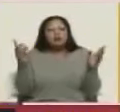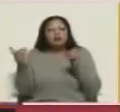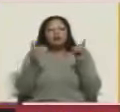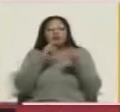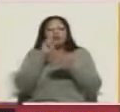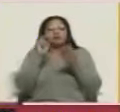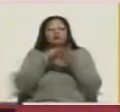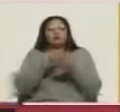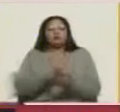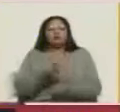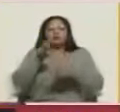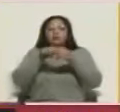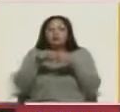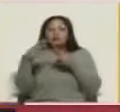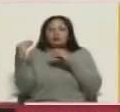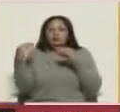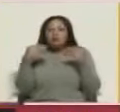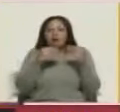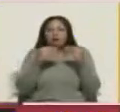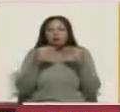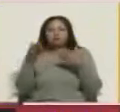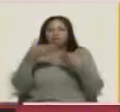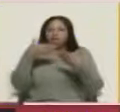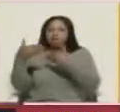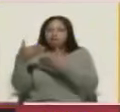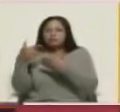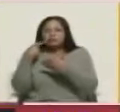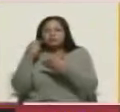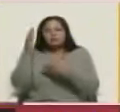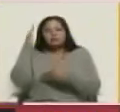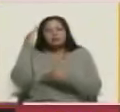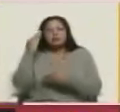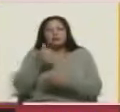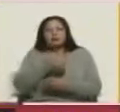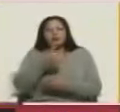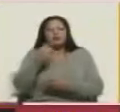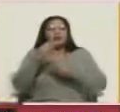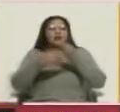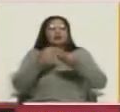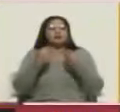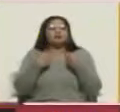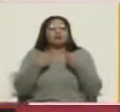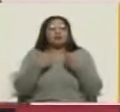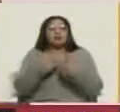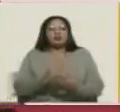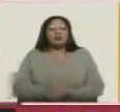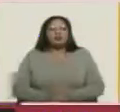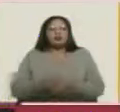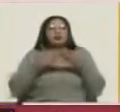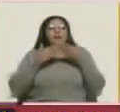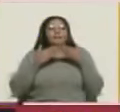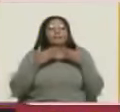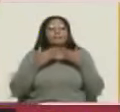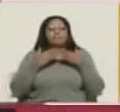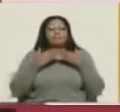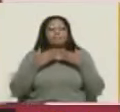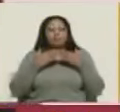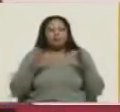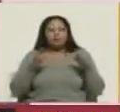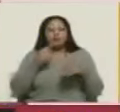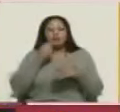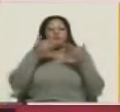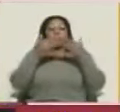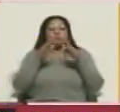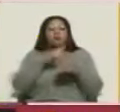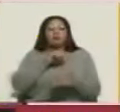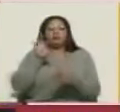a sentarse a hablar con todos los que hacen vida pública y no pública en nuestro